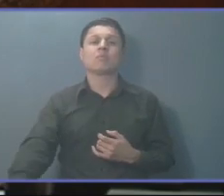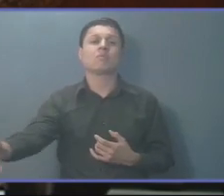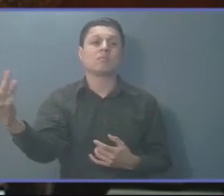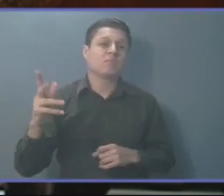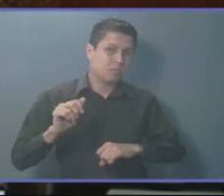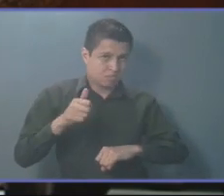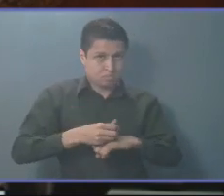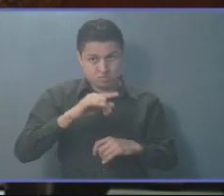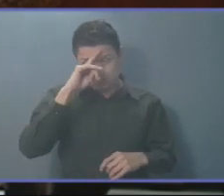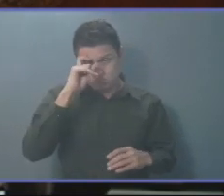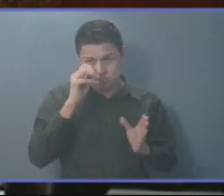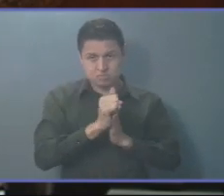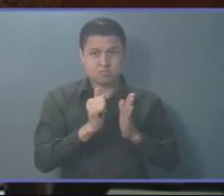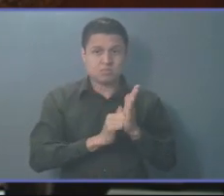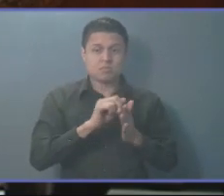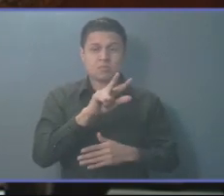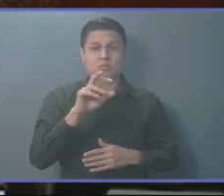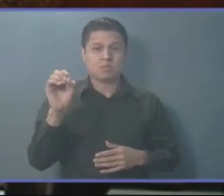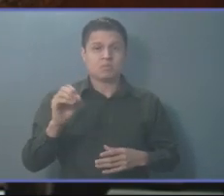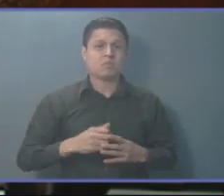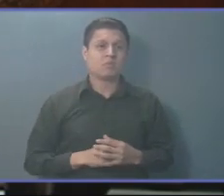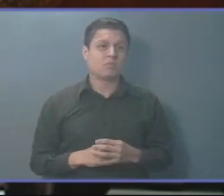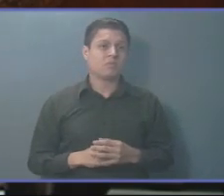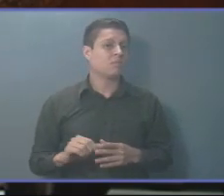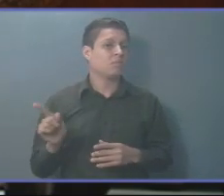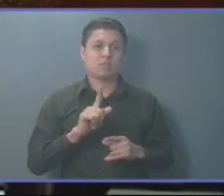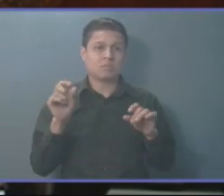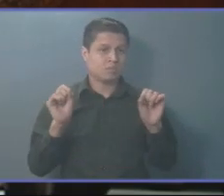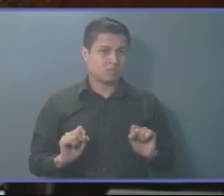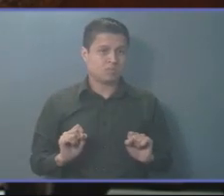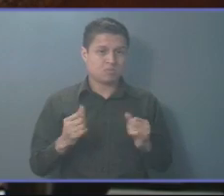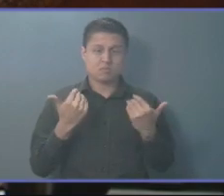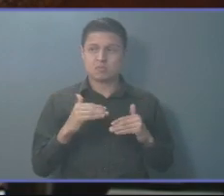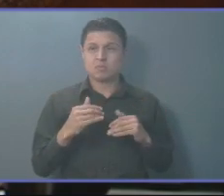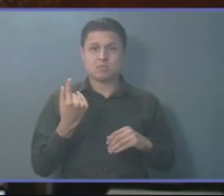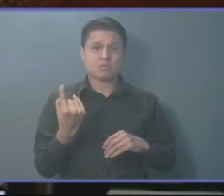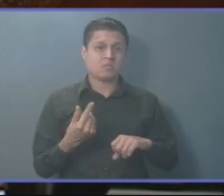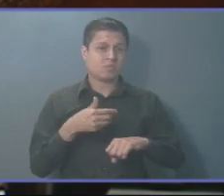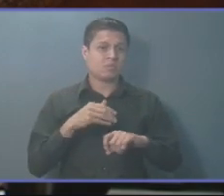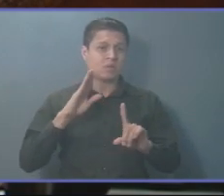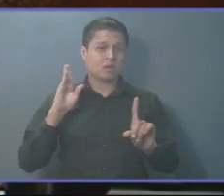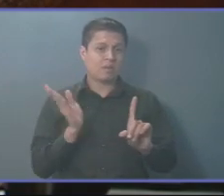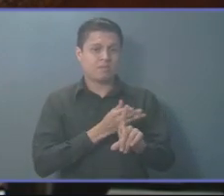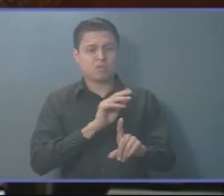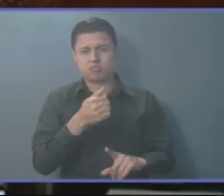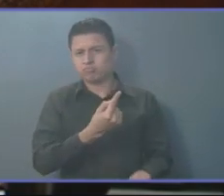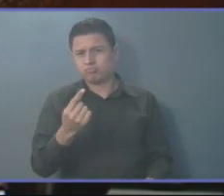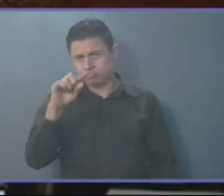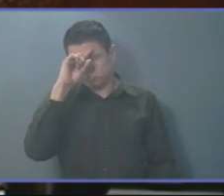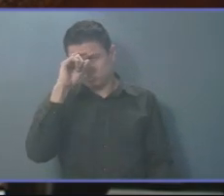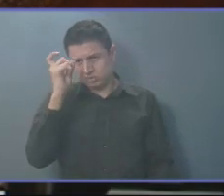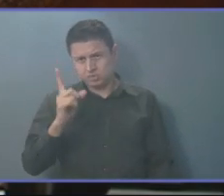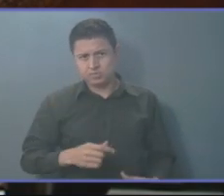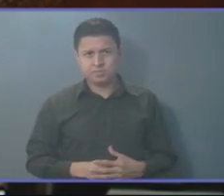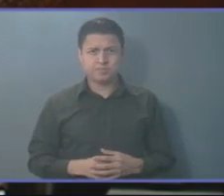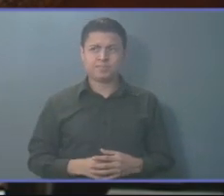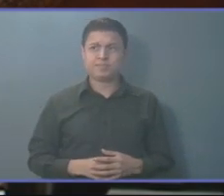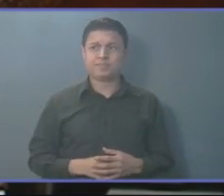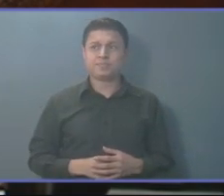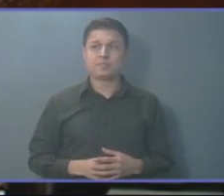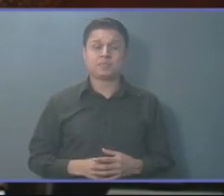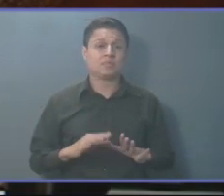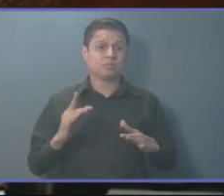Estabilidad laboral, artículo 30. No podrá ser sujeto de despido todo trabajador o trabajadora que sea objeto